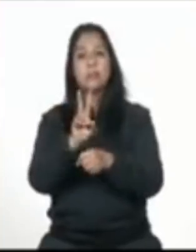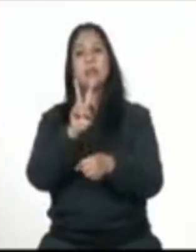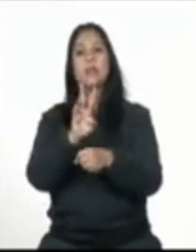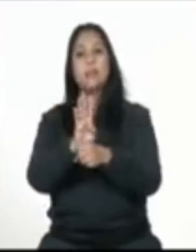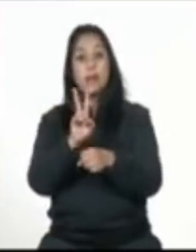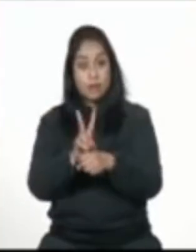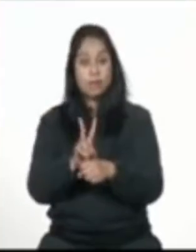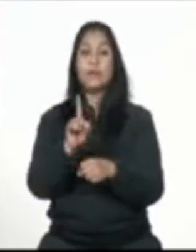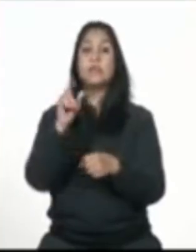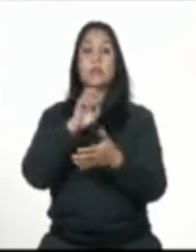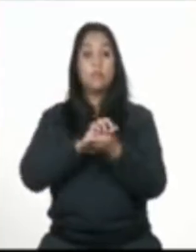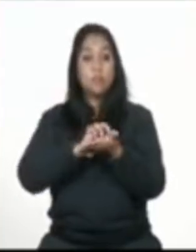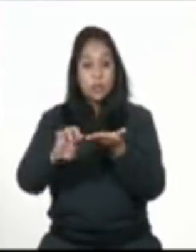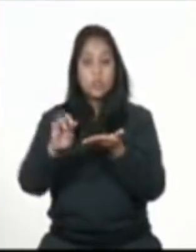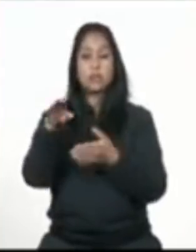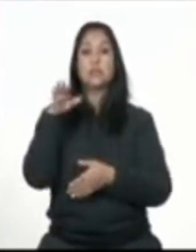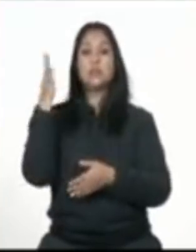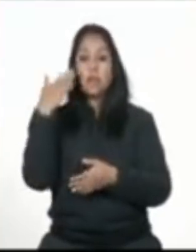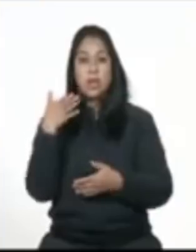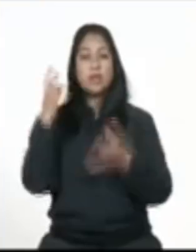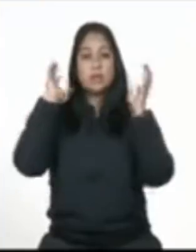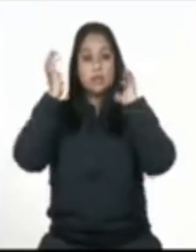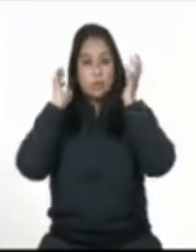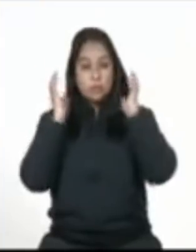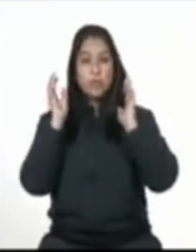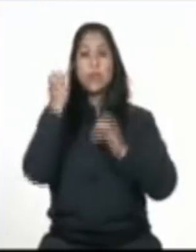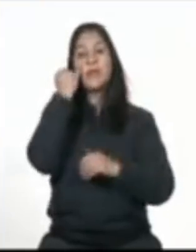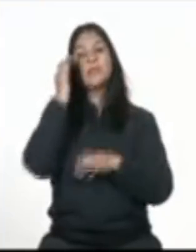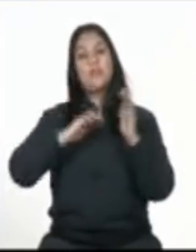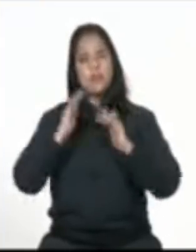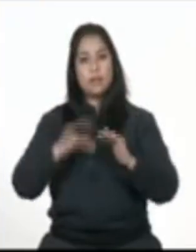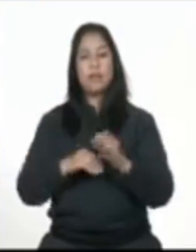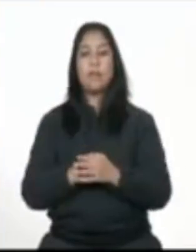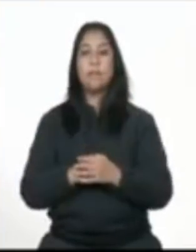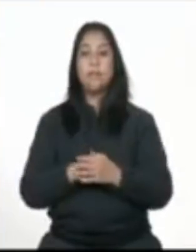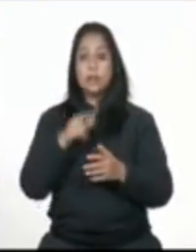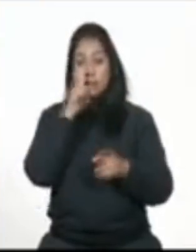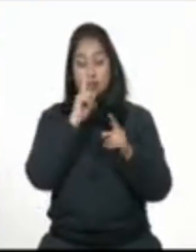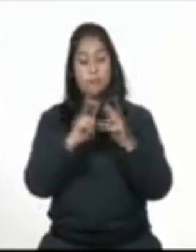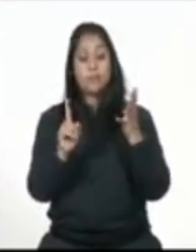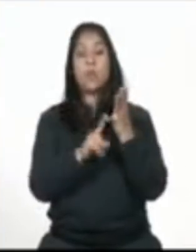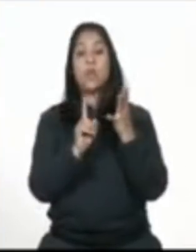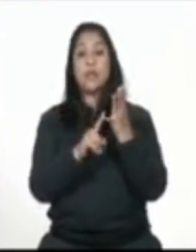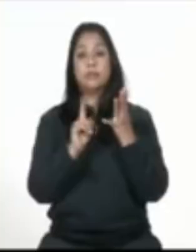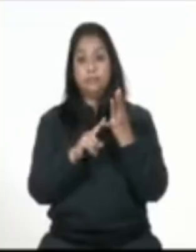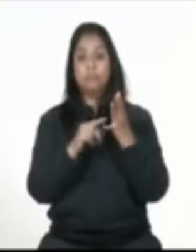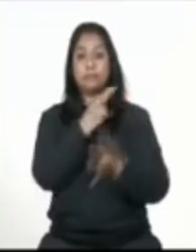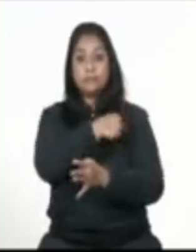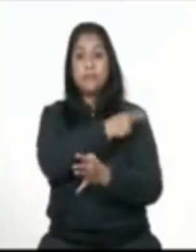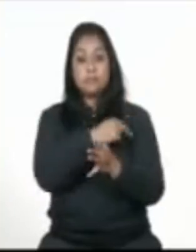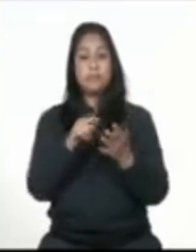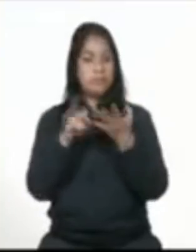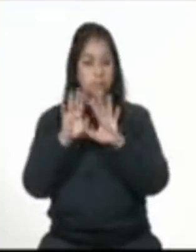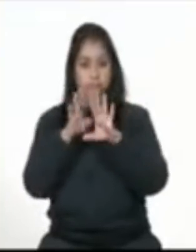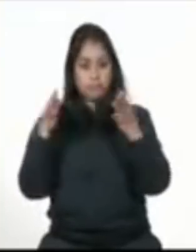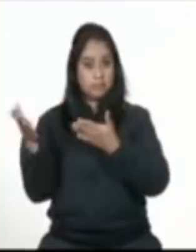El Progreso, Zacapa, Chiquimula e Izabal. Y el cuarto de ellos, que va a ser abierto